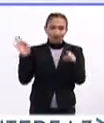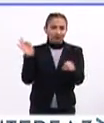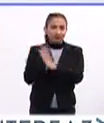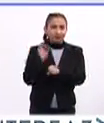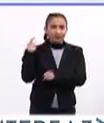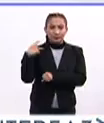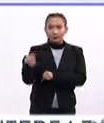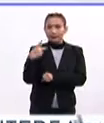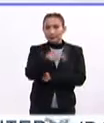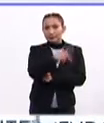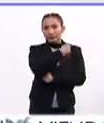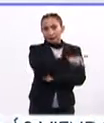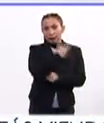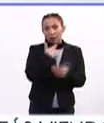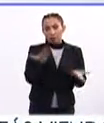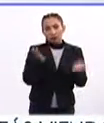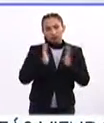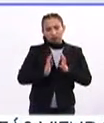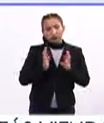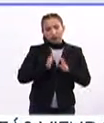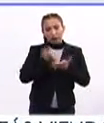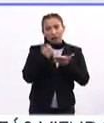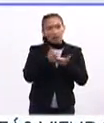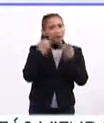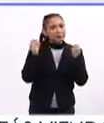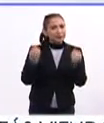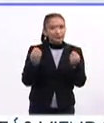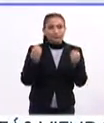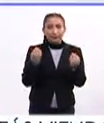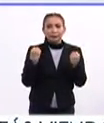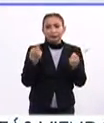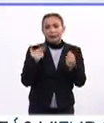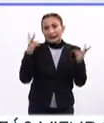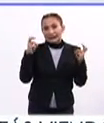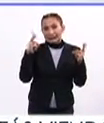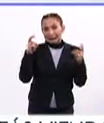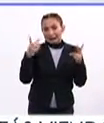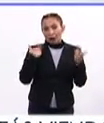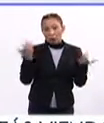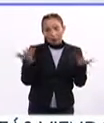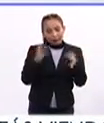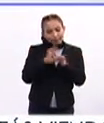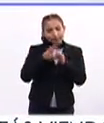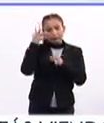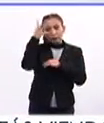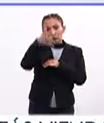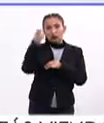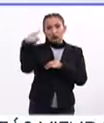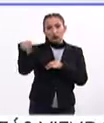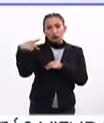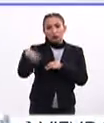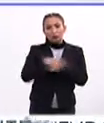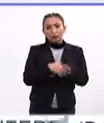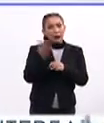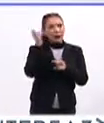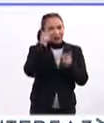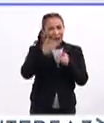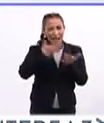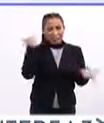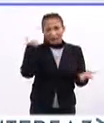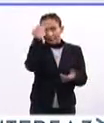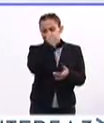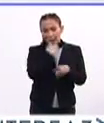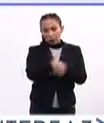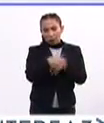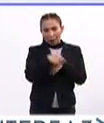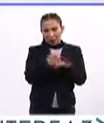garantiza darles estabilidad y ayudar mucho en el tema de una construcción de un futuro mejor para ellos. Escuchábamos las